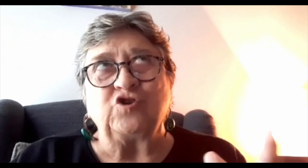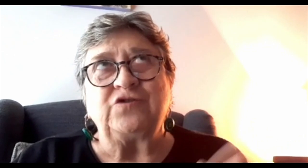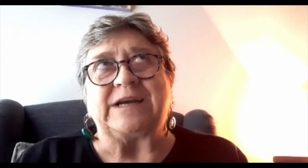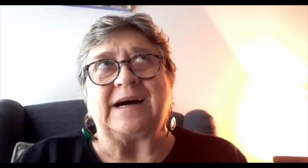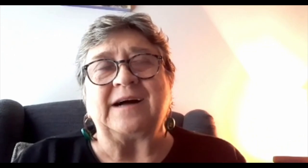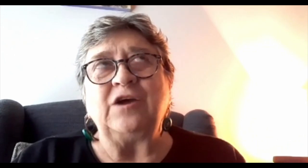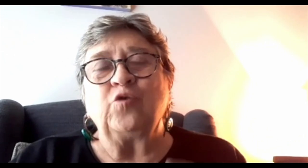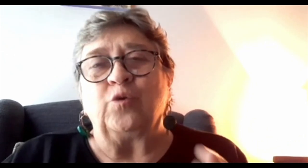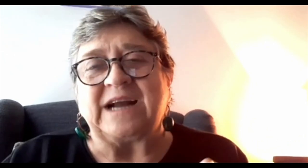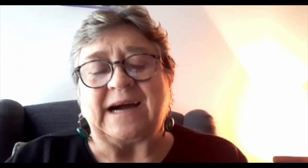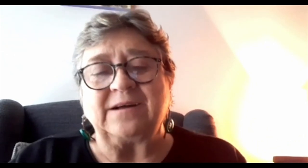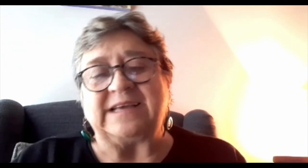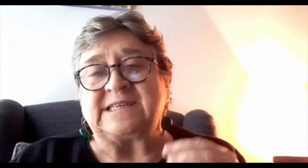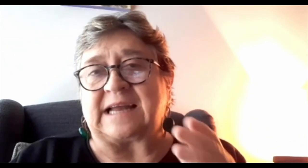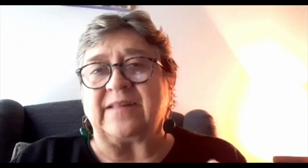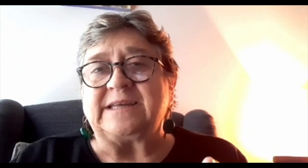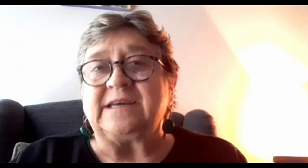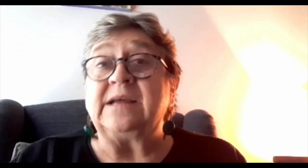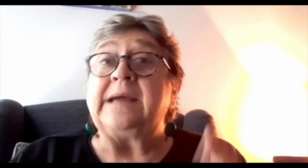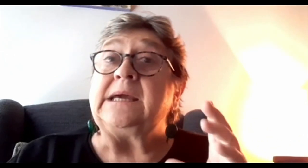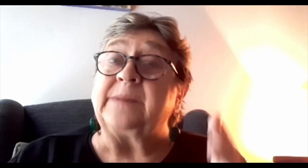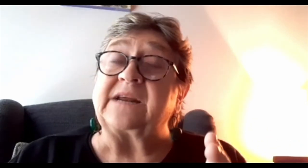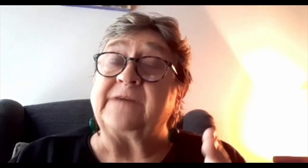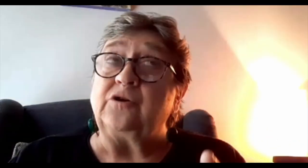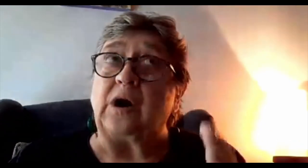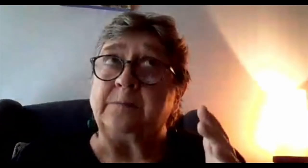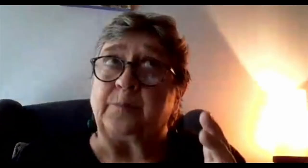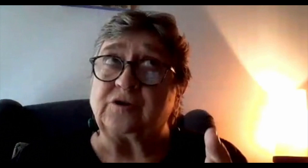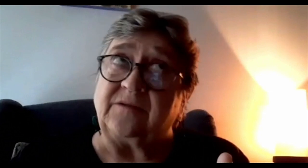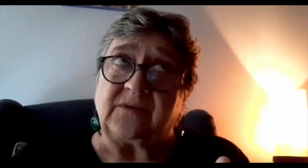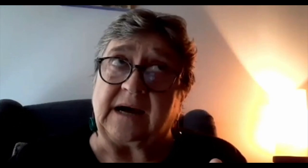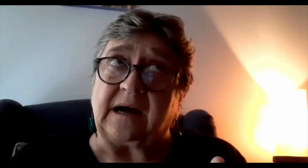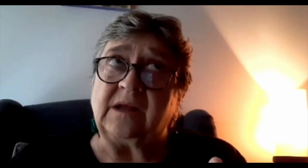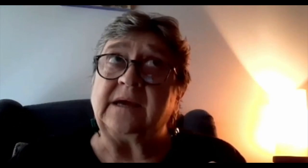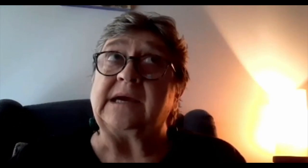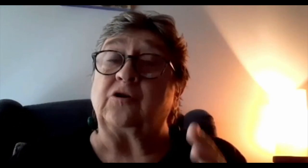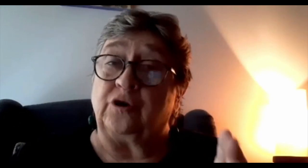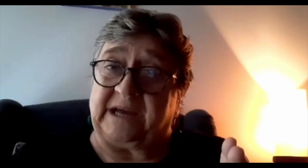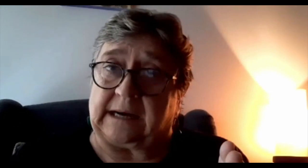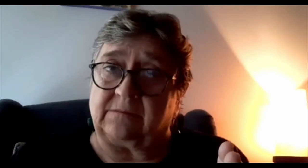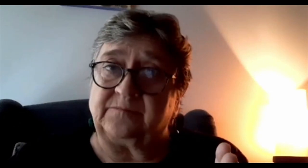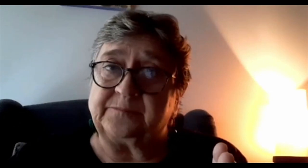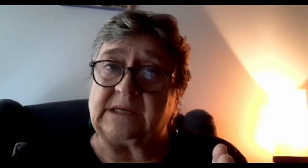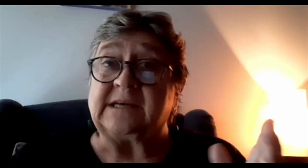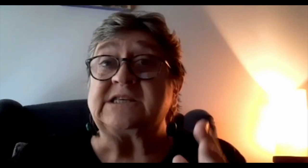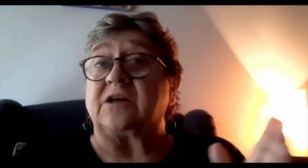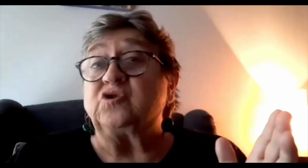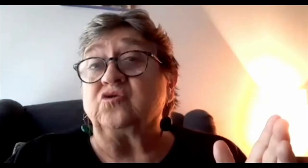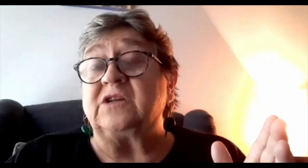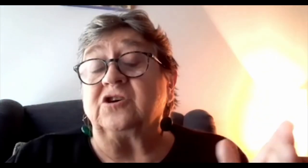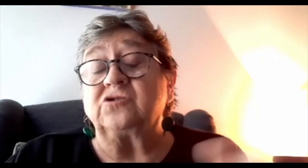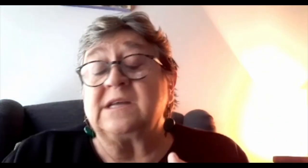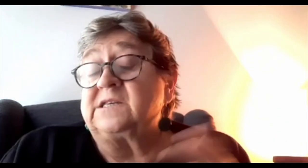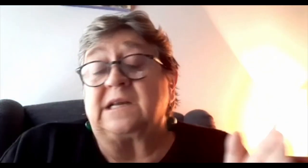la contra cubana instalada allí, y me refiero a importancia económica. Y en